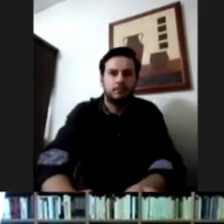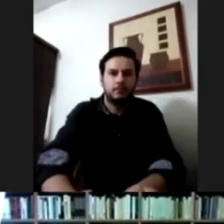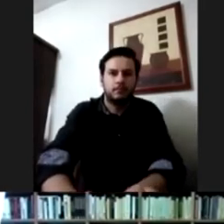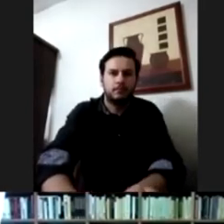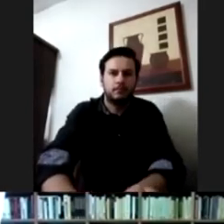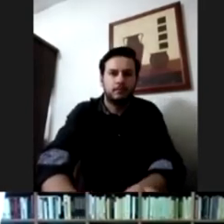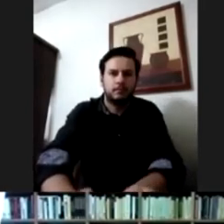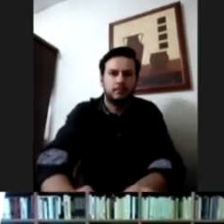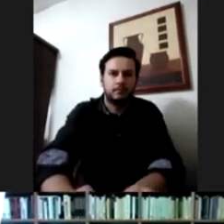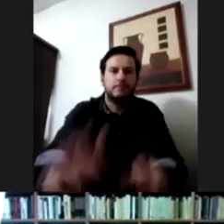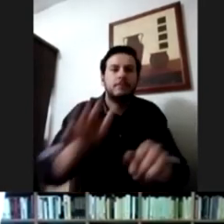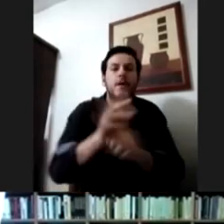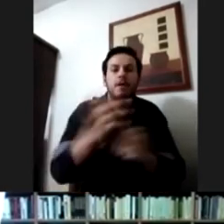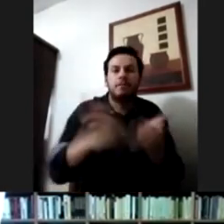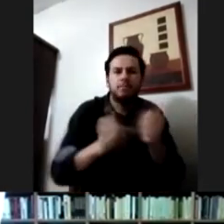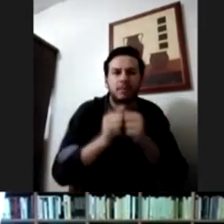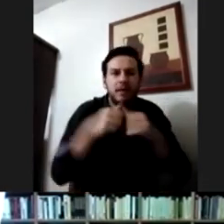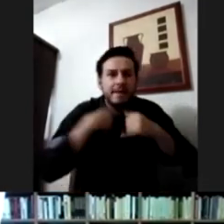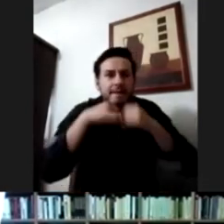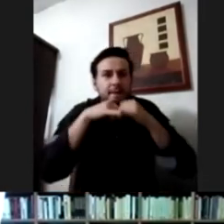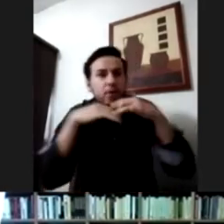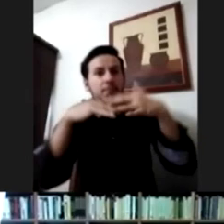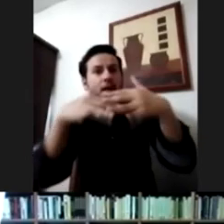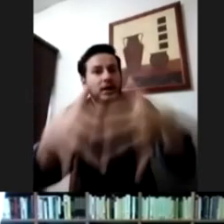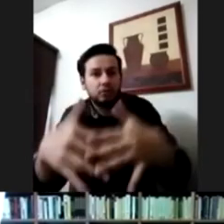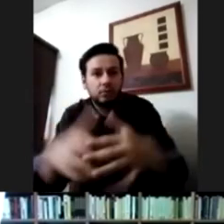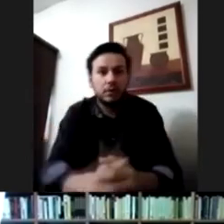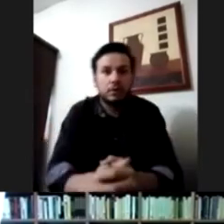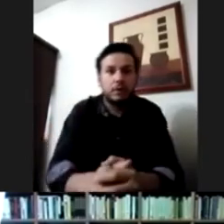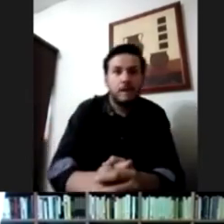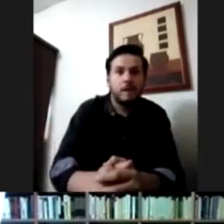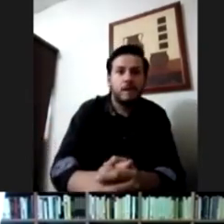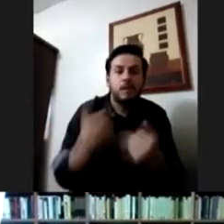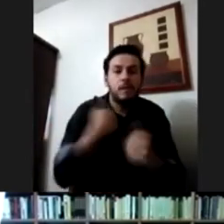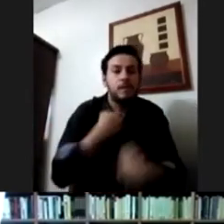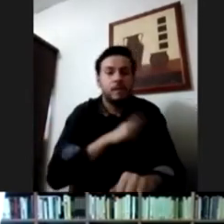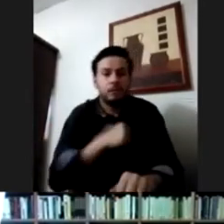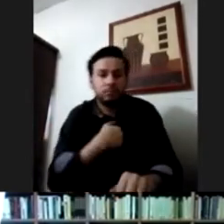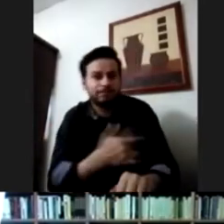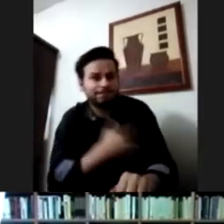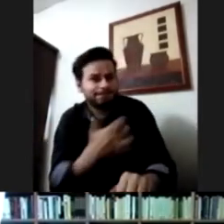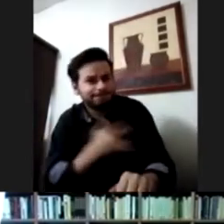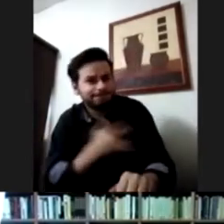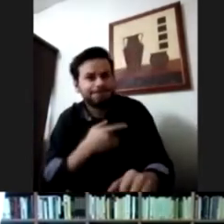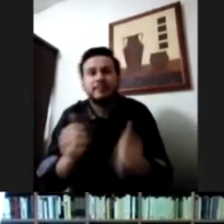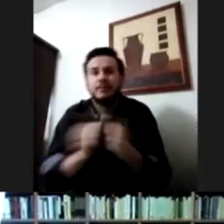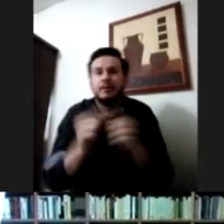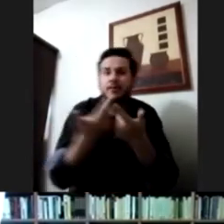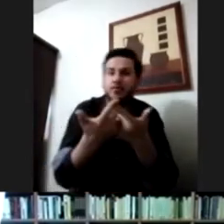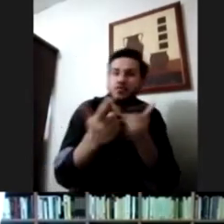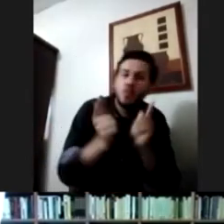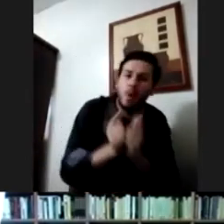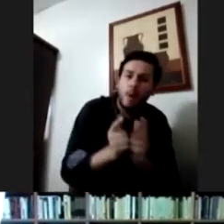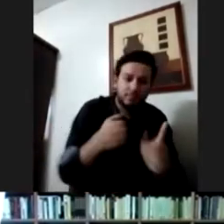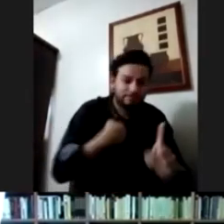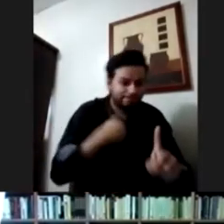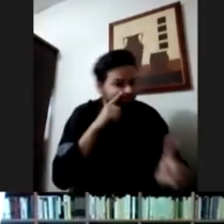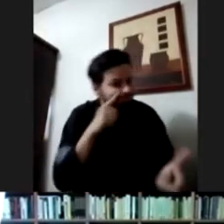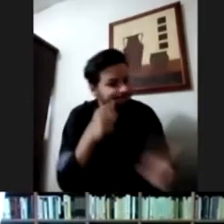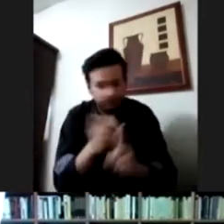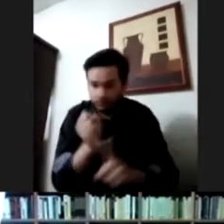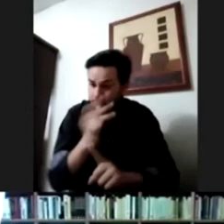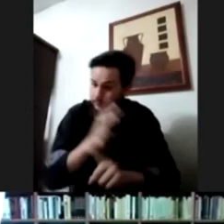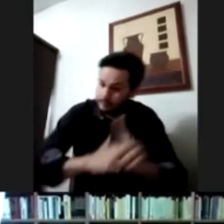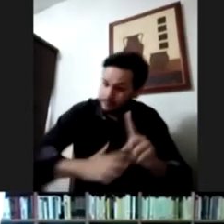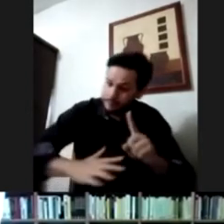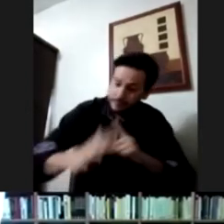información sobre cómo viven pues esta situación grupos específicos de población. Y aquí